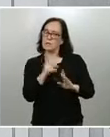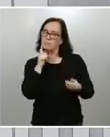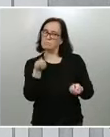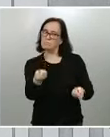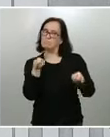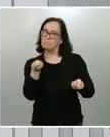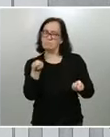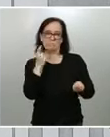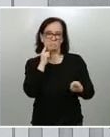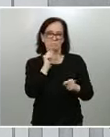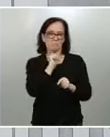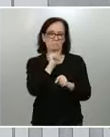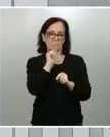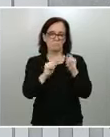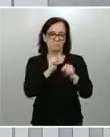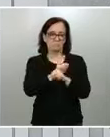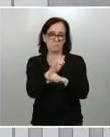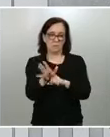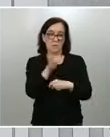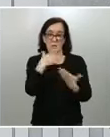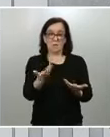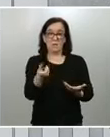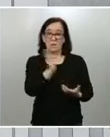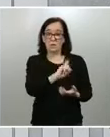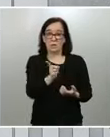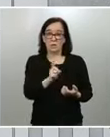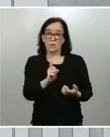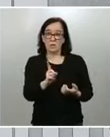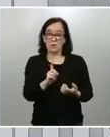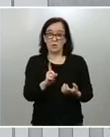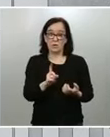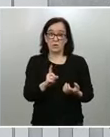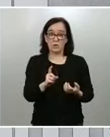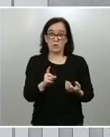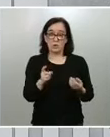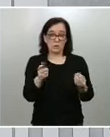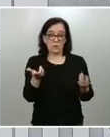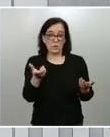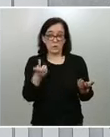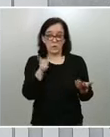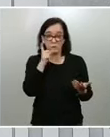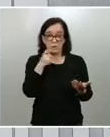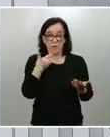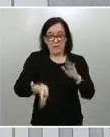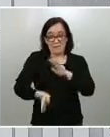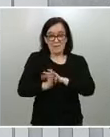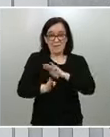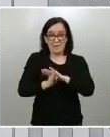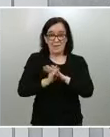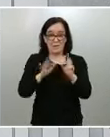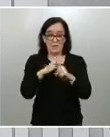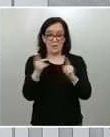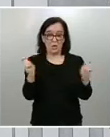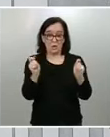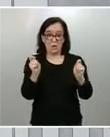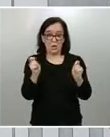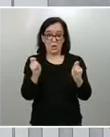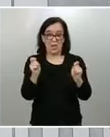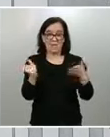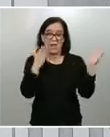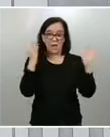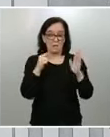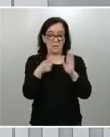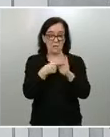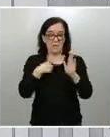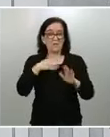imprescindible y si no si no está vigente el estado de alarma en esta fase es escalada lo ha dicho mi